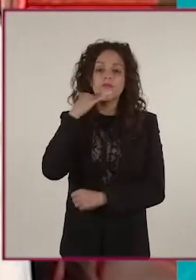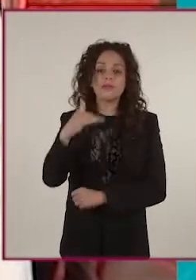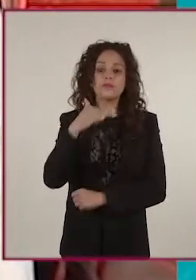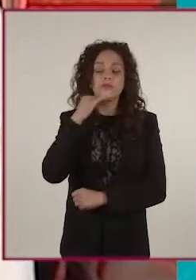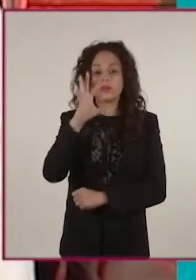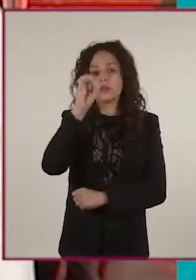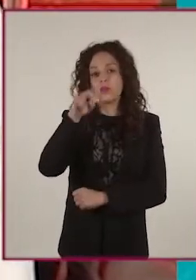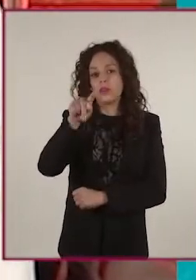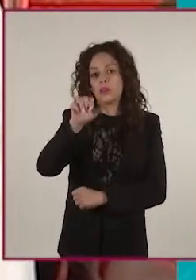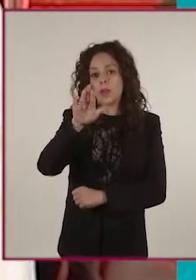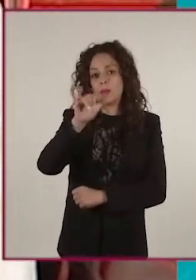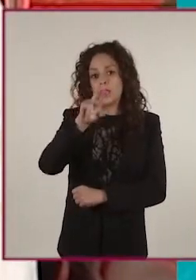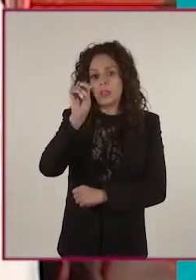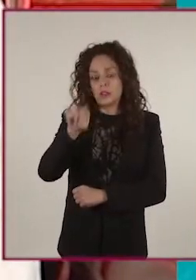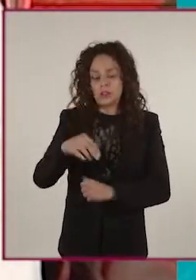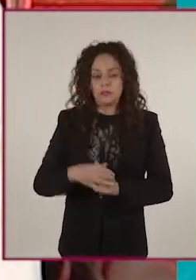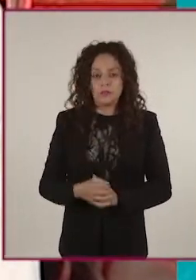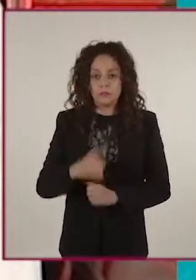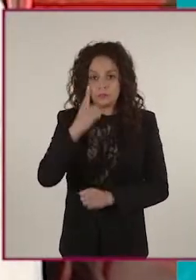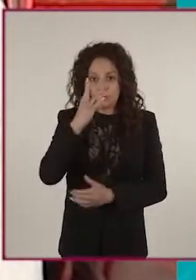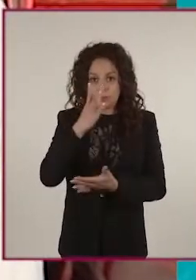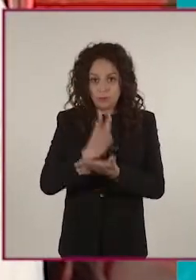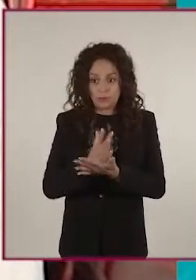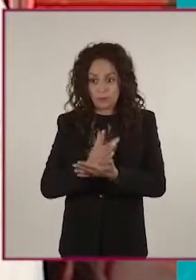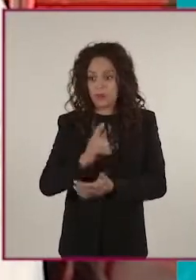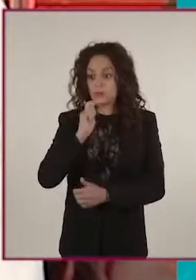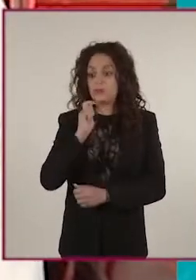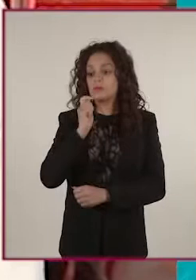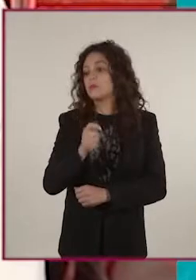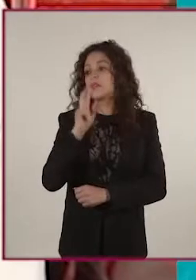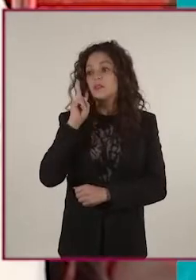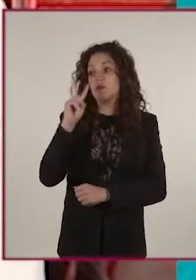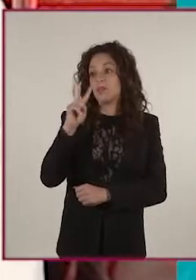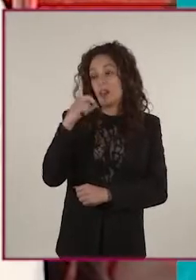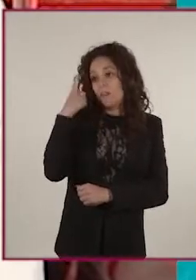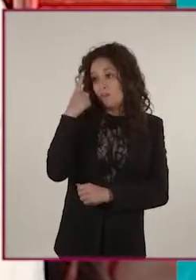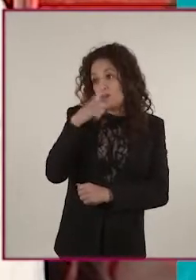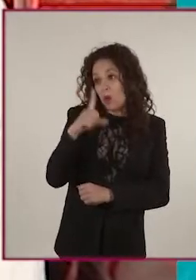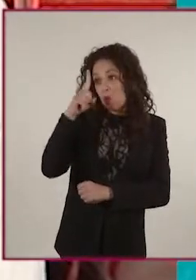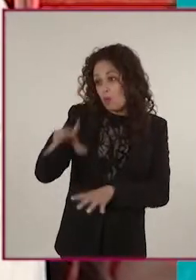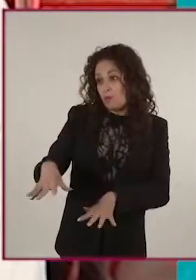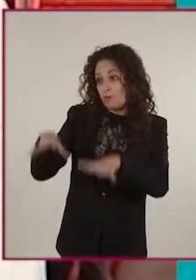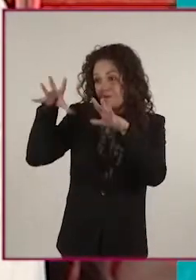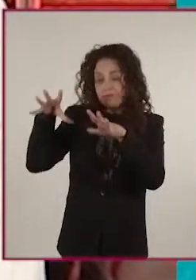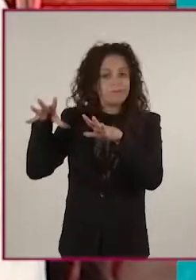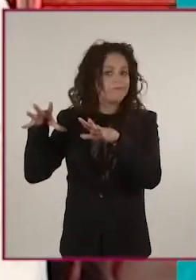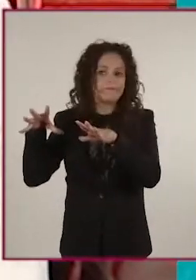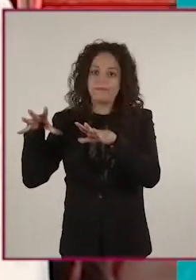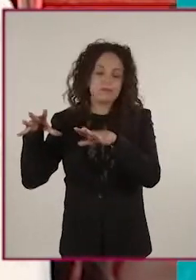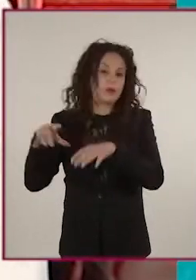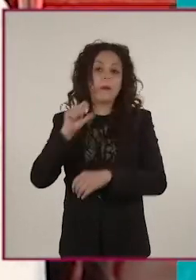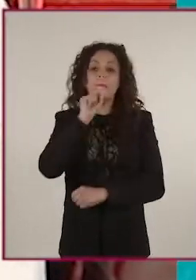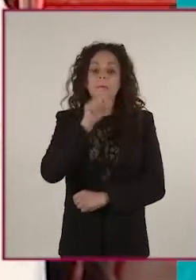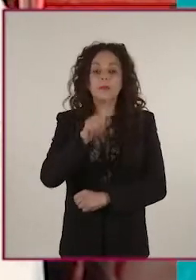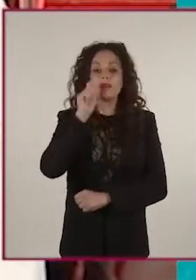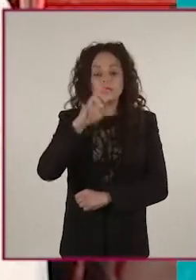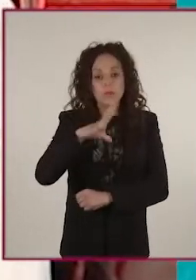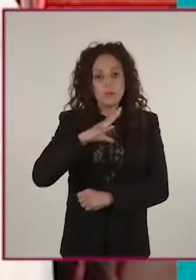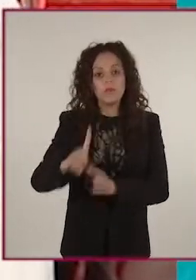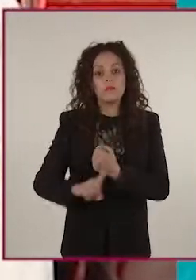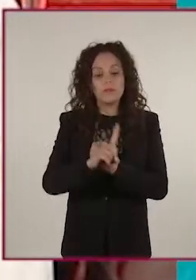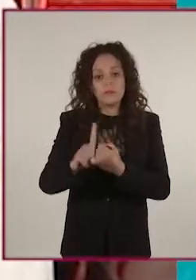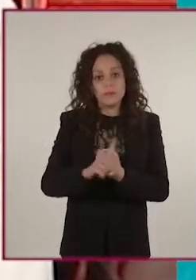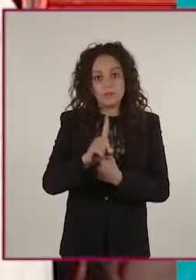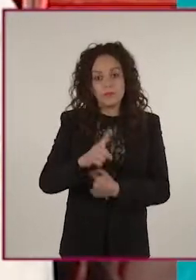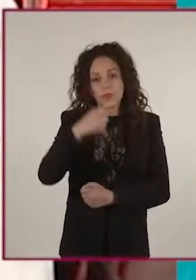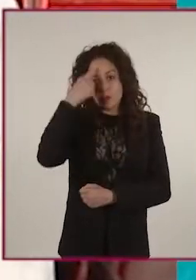que no solo son problemas estéticos, es decir, que se vea feo la basura tirada en el ambiente, sino que también ocasiona problemas a los